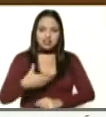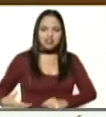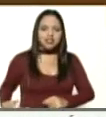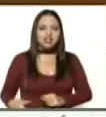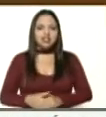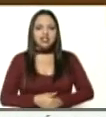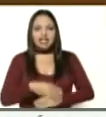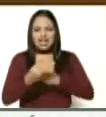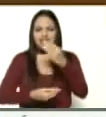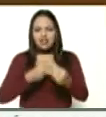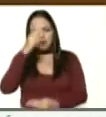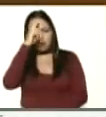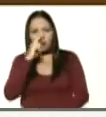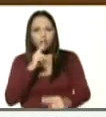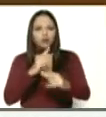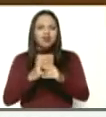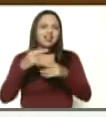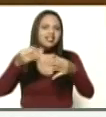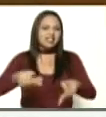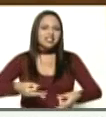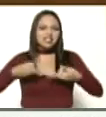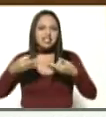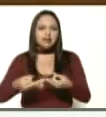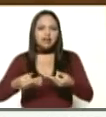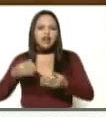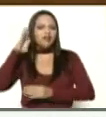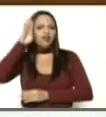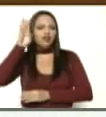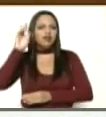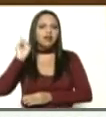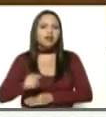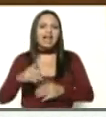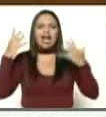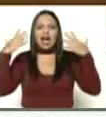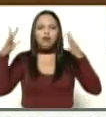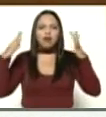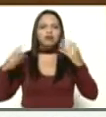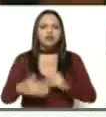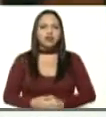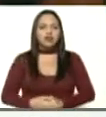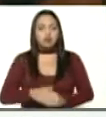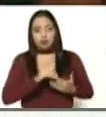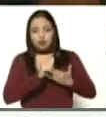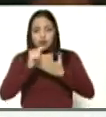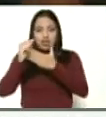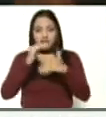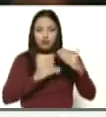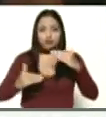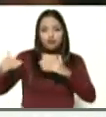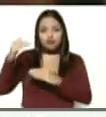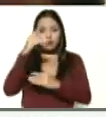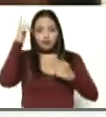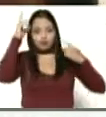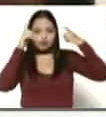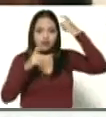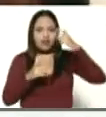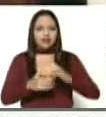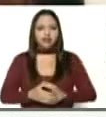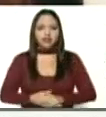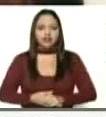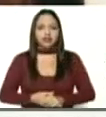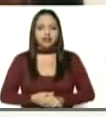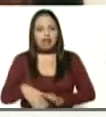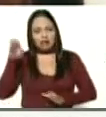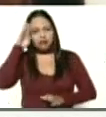rendimos honores siempre y para siempre. Un aplauso para nuestro comandante Chávez, líder supremo, eterno y